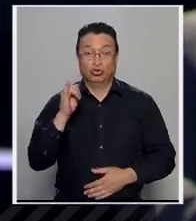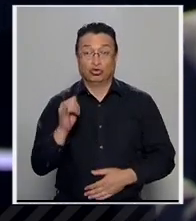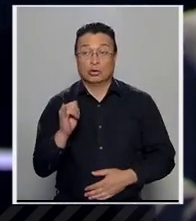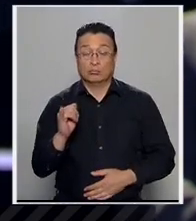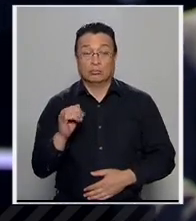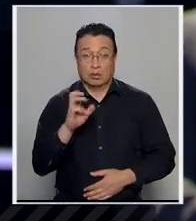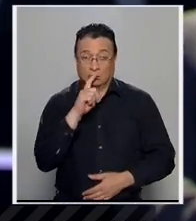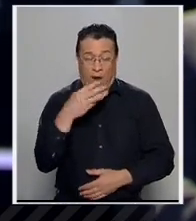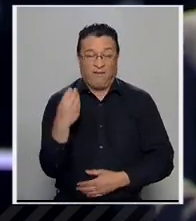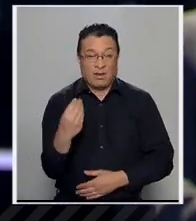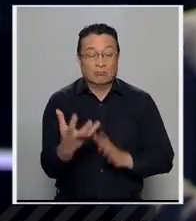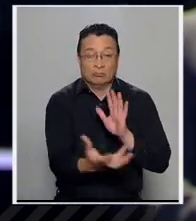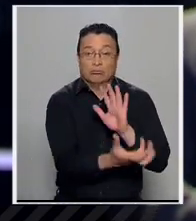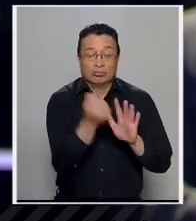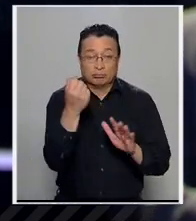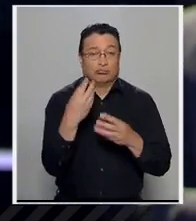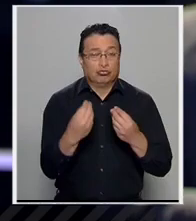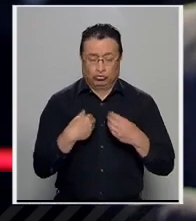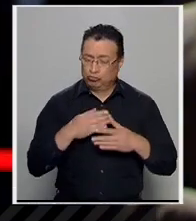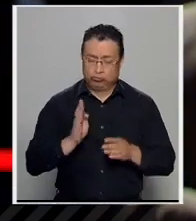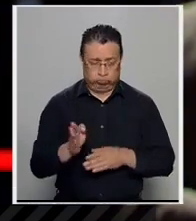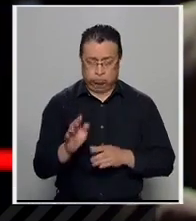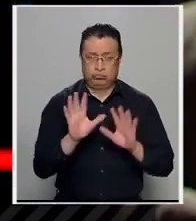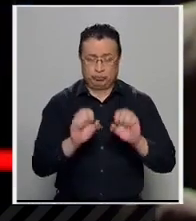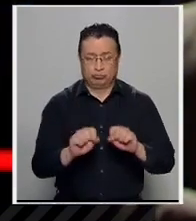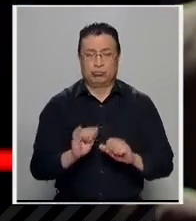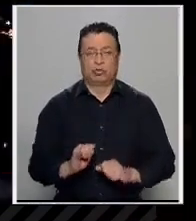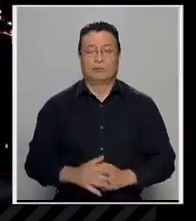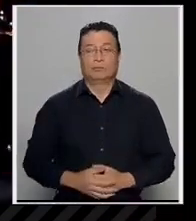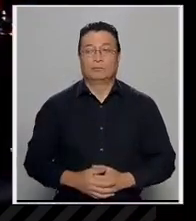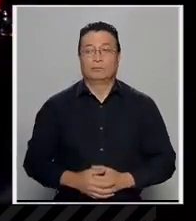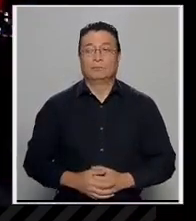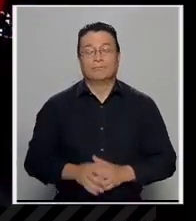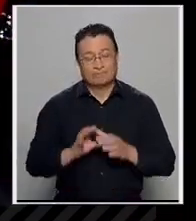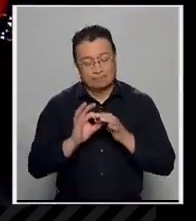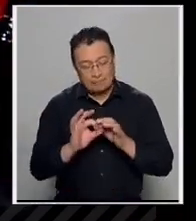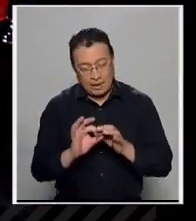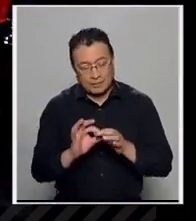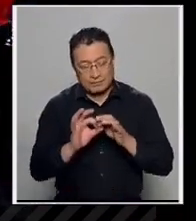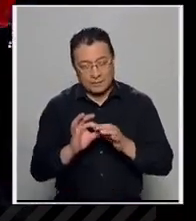Me parece que es razonable y es algo que yo mantendría. Gracias, candidato. Un gusto. Gracias, Andrés.